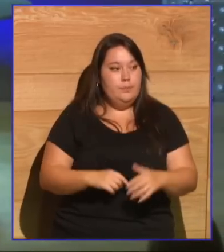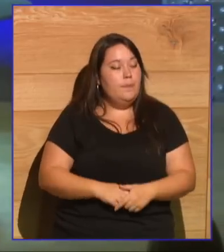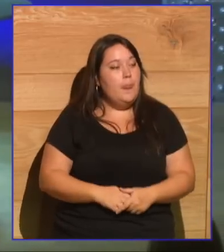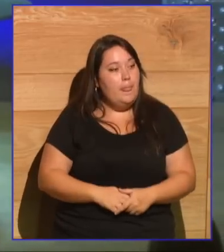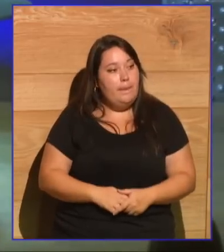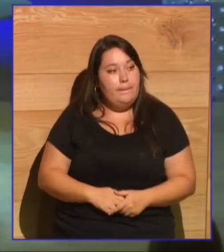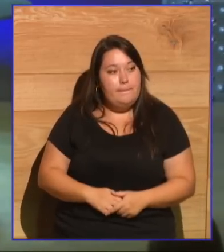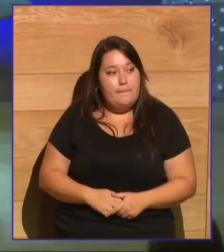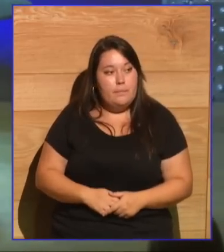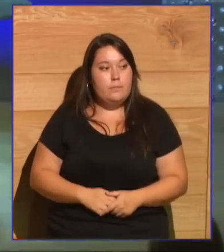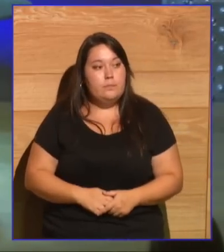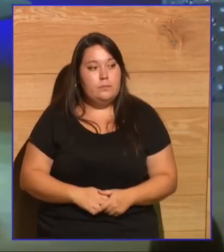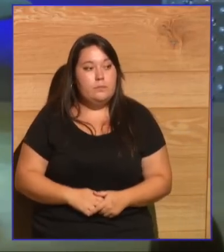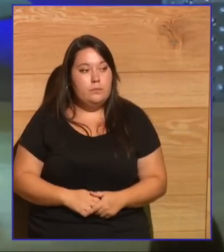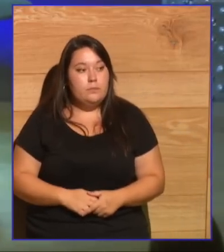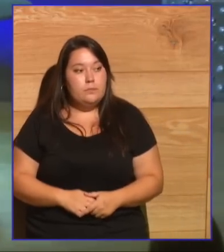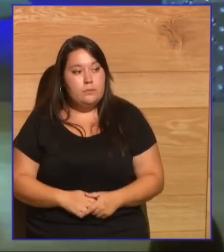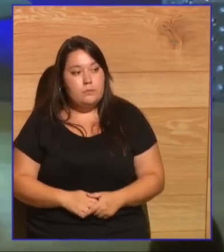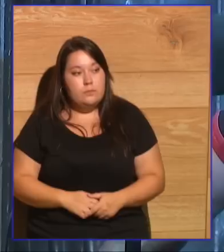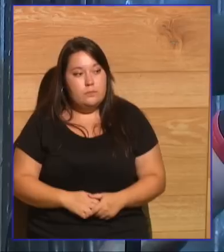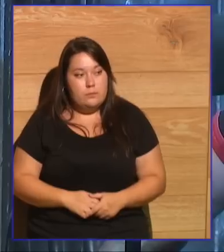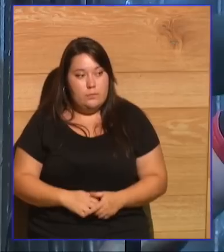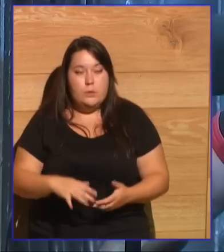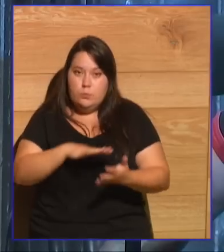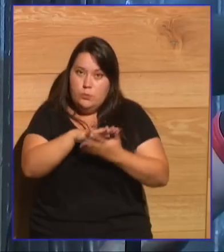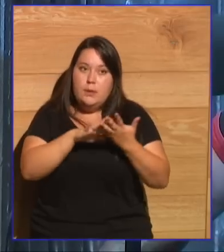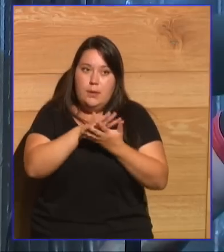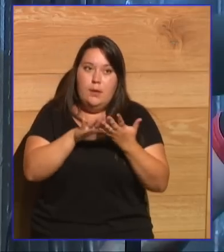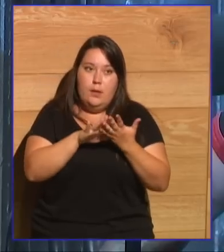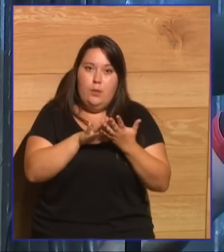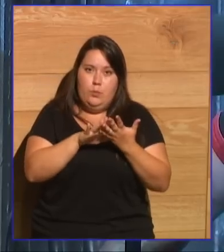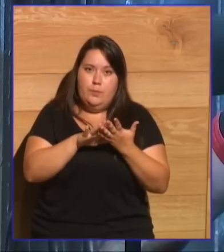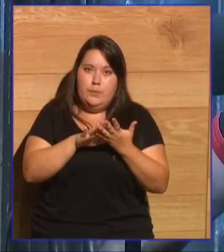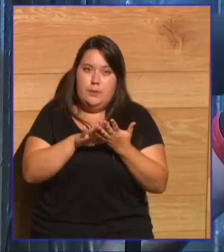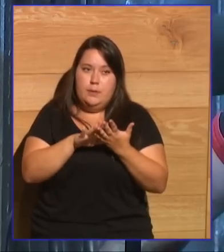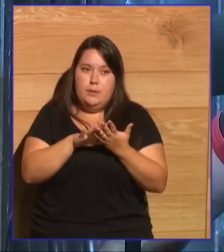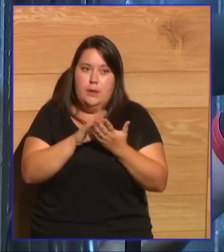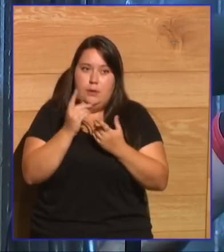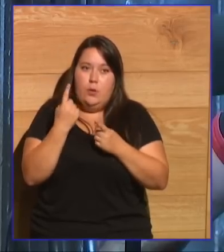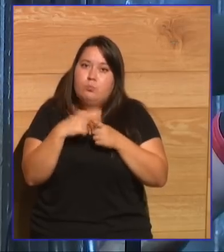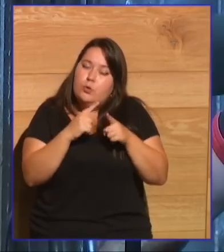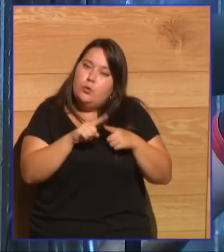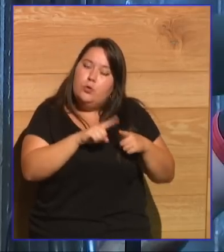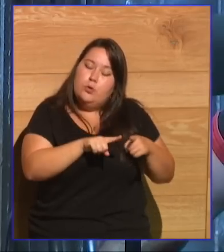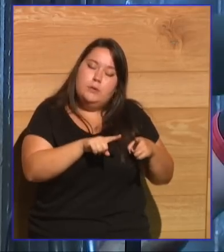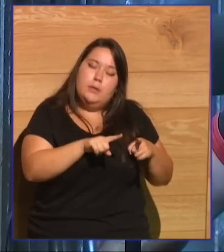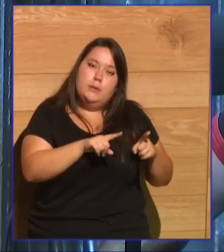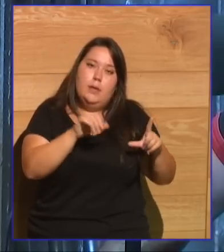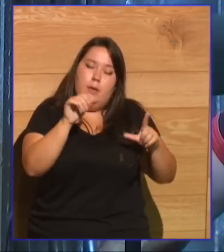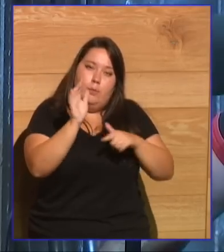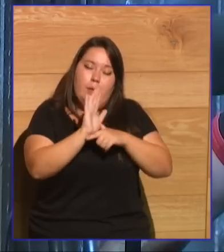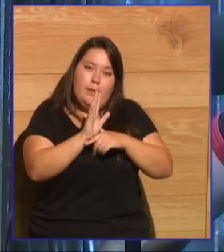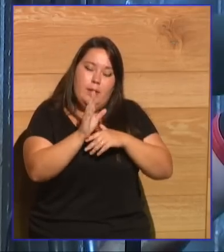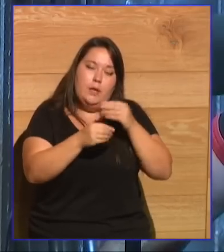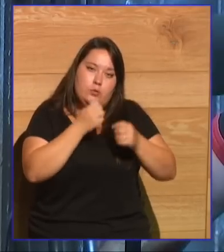alguna vez nos has hablado de ella y todos sabemos que es una persona persona que hizo mucho por el cine es como como puedes ver riders y no